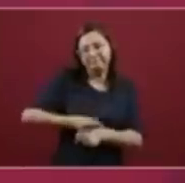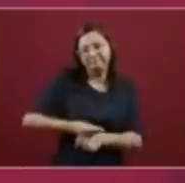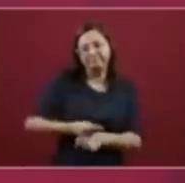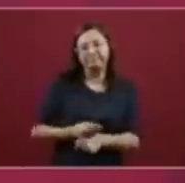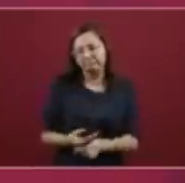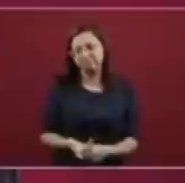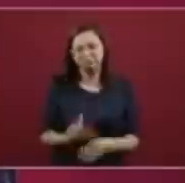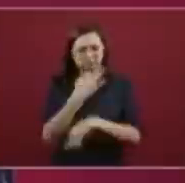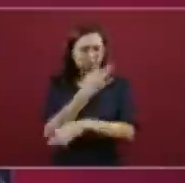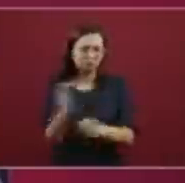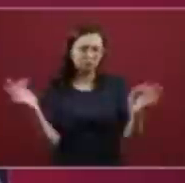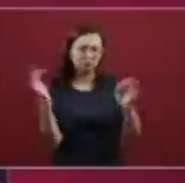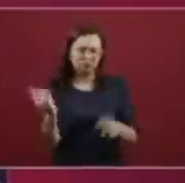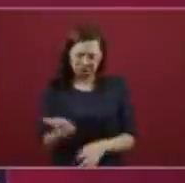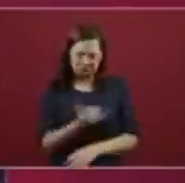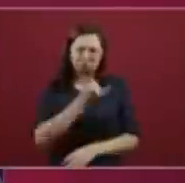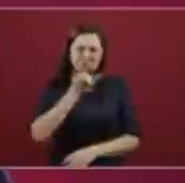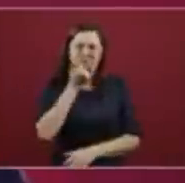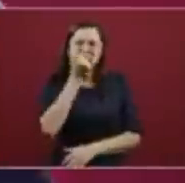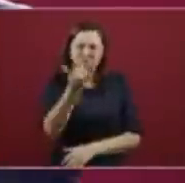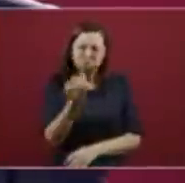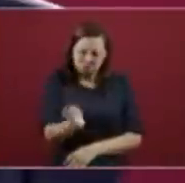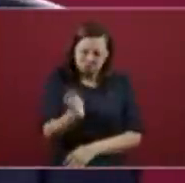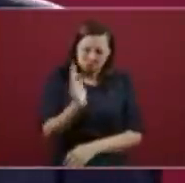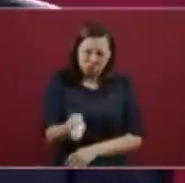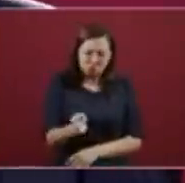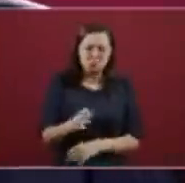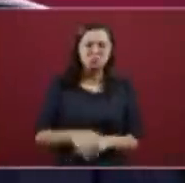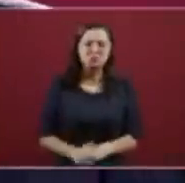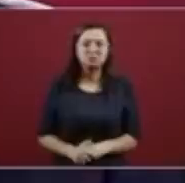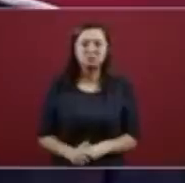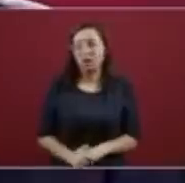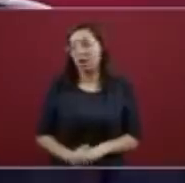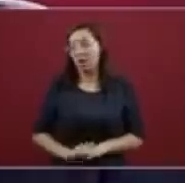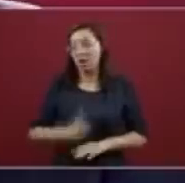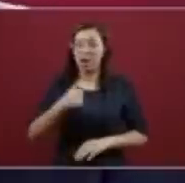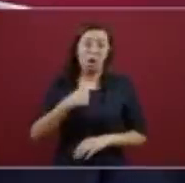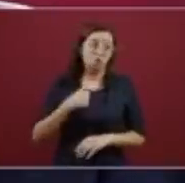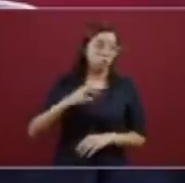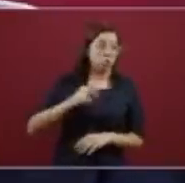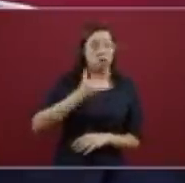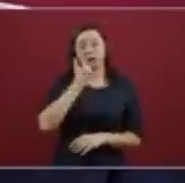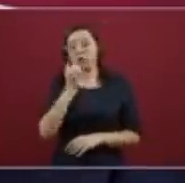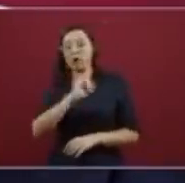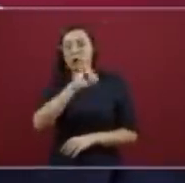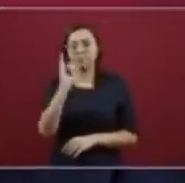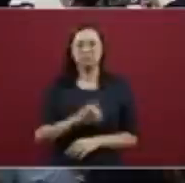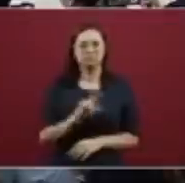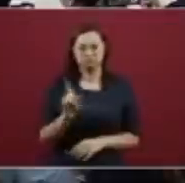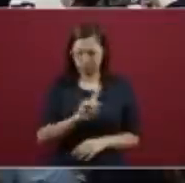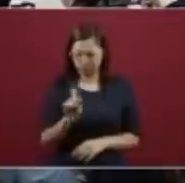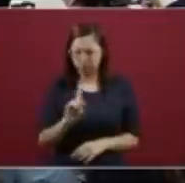nos equivocamos. No hay que caer en la autocomplacencia. Entonces, ese es mi punto de vista,